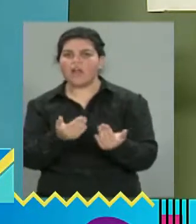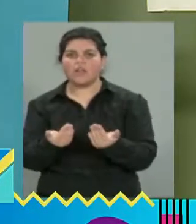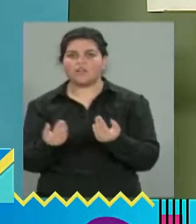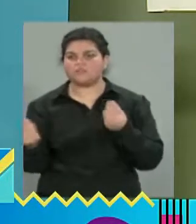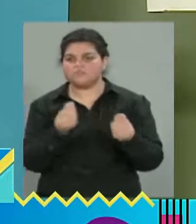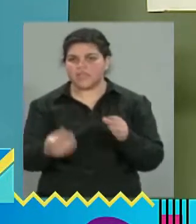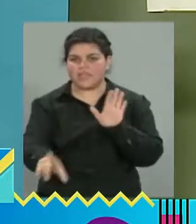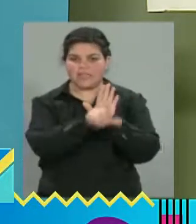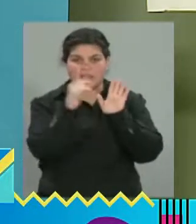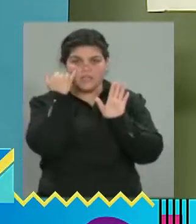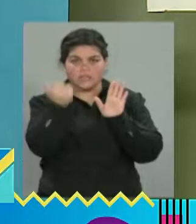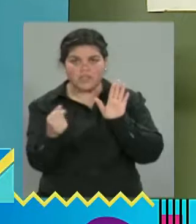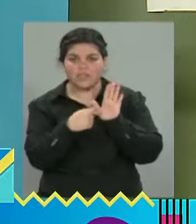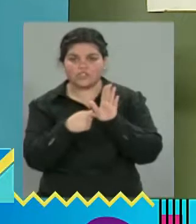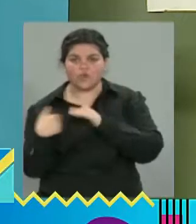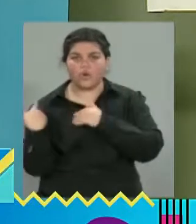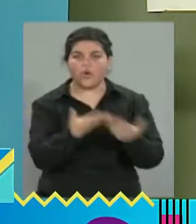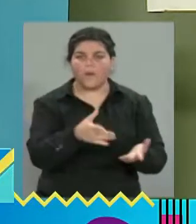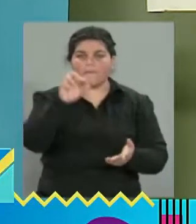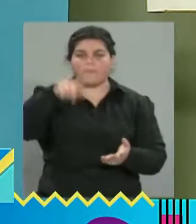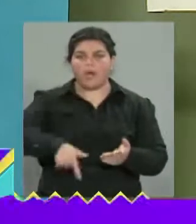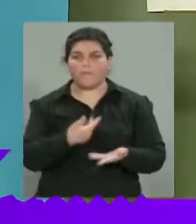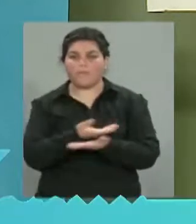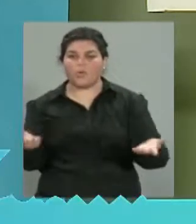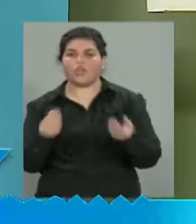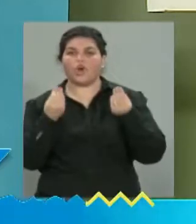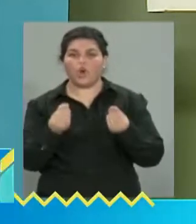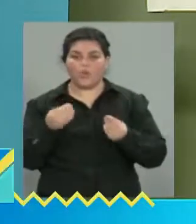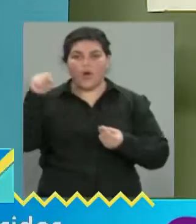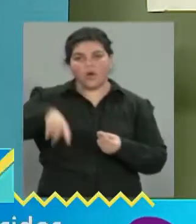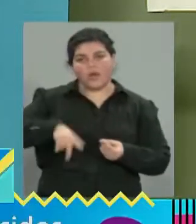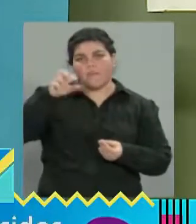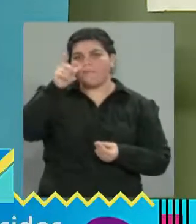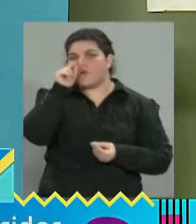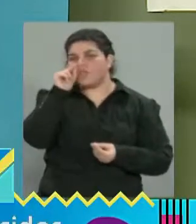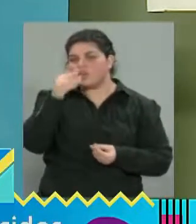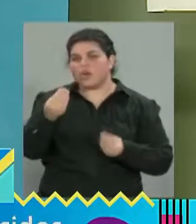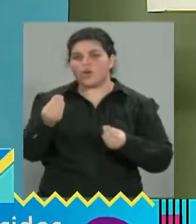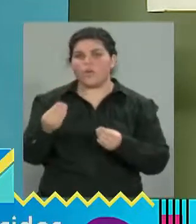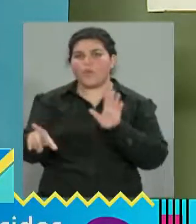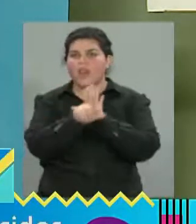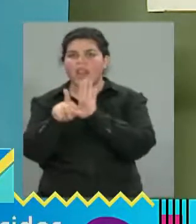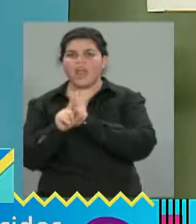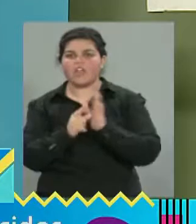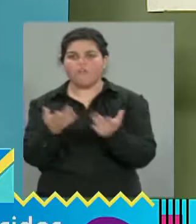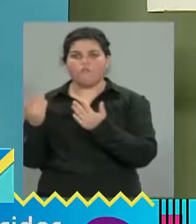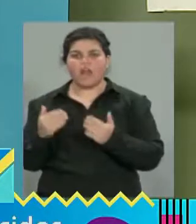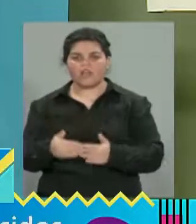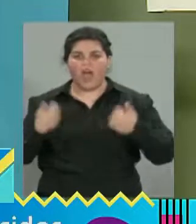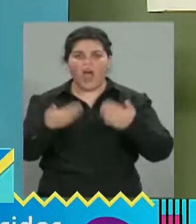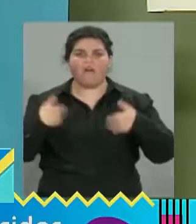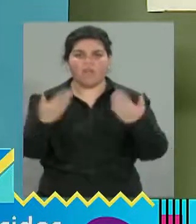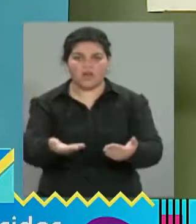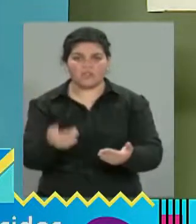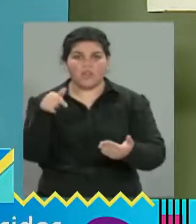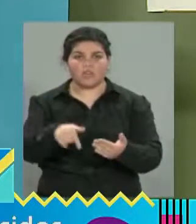ley, ¿cómo se acompaña una ley con políticas públicas? ¿Qué falta hoy desde la política y también desde las leyes para poder continuar